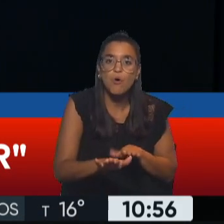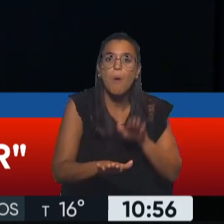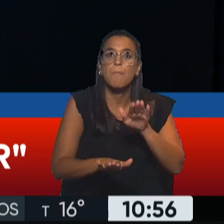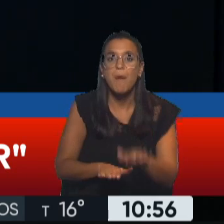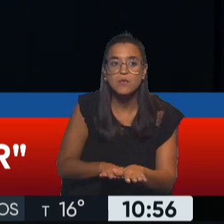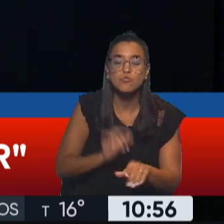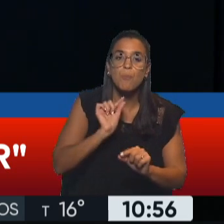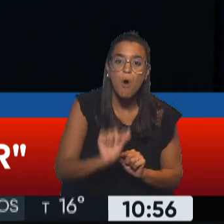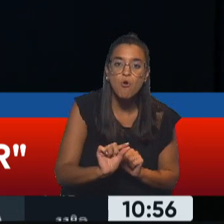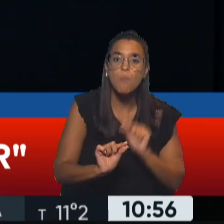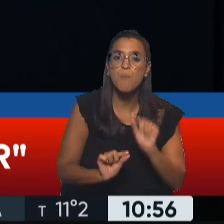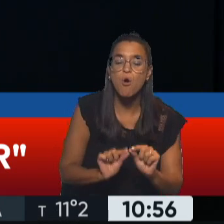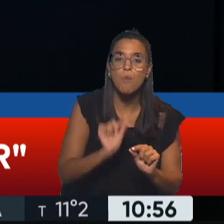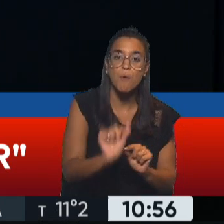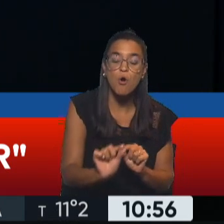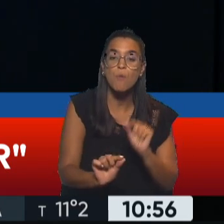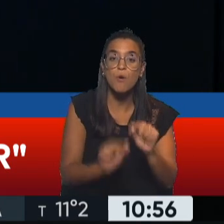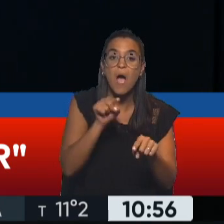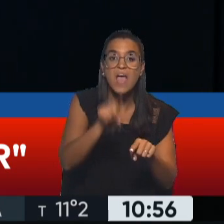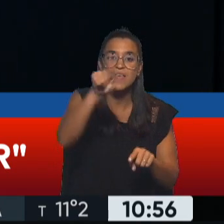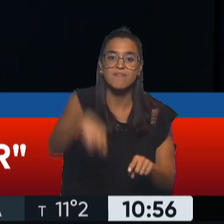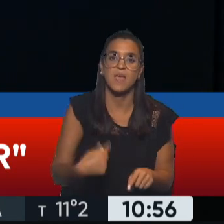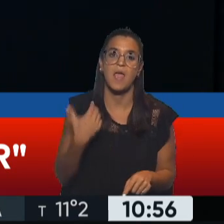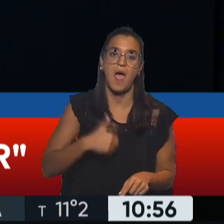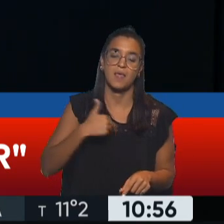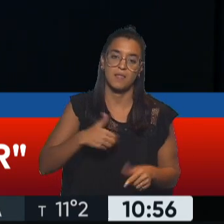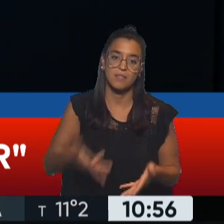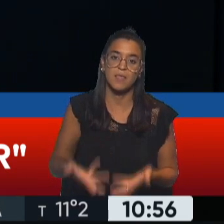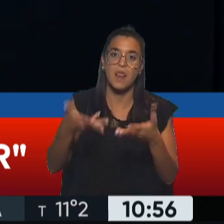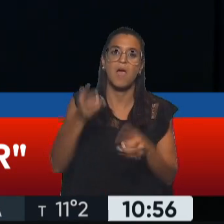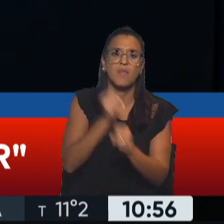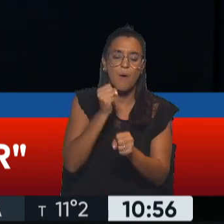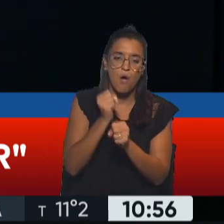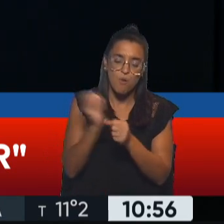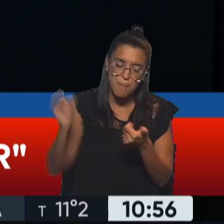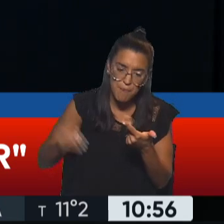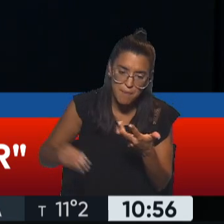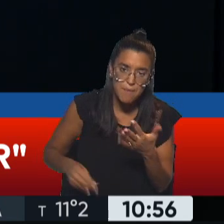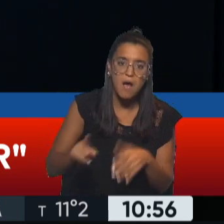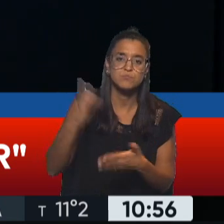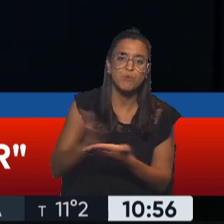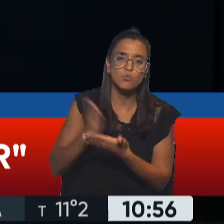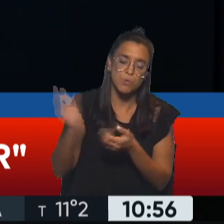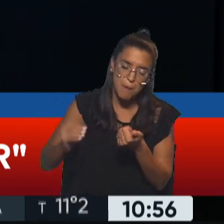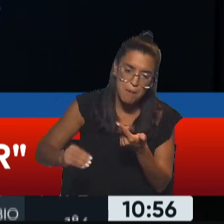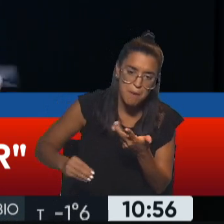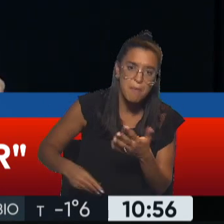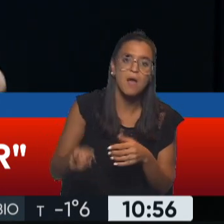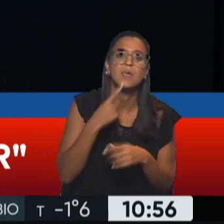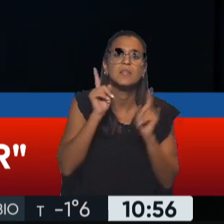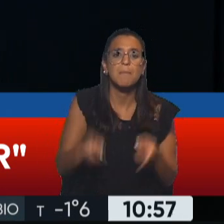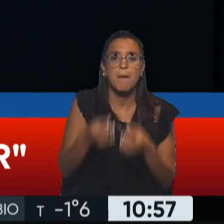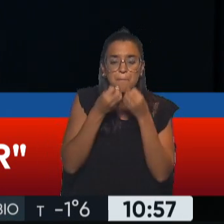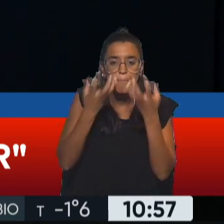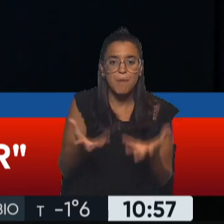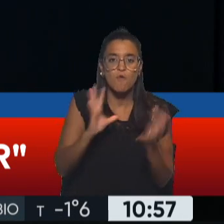para en cada uno de ellos construir una Argentina con más trabajo, una Argentina con más producción y con mejores